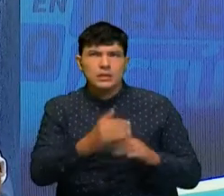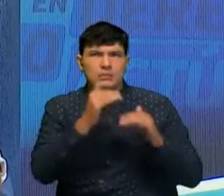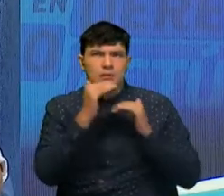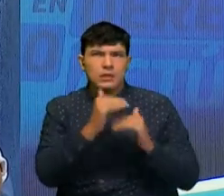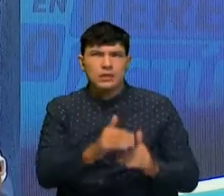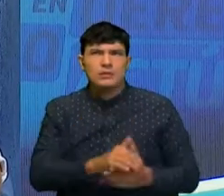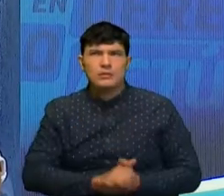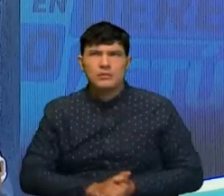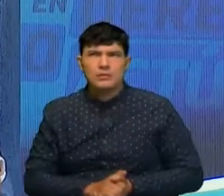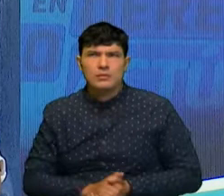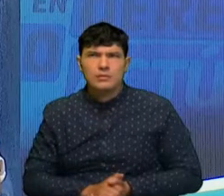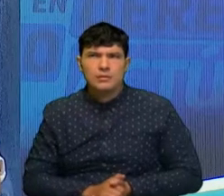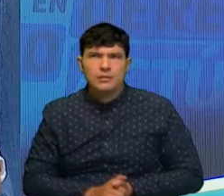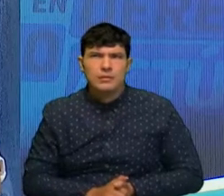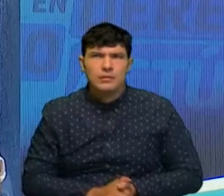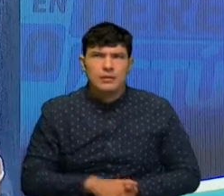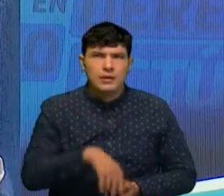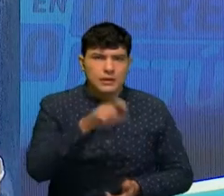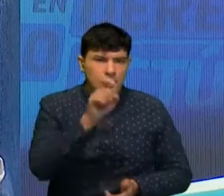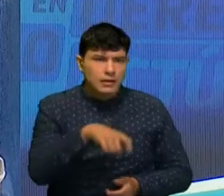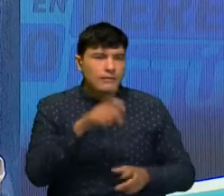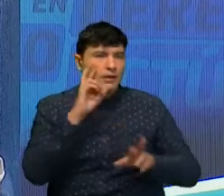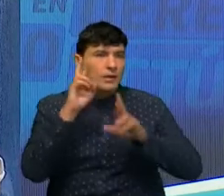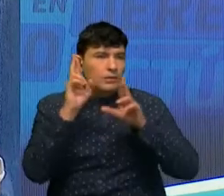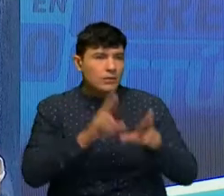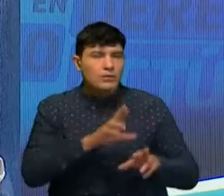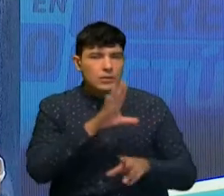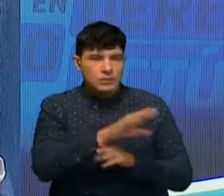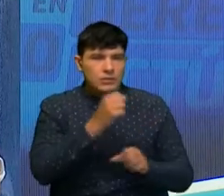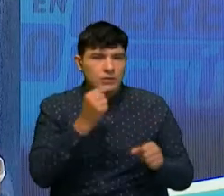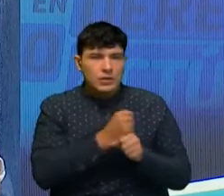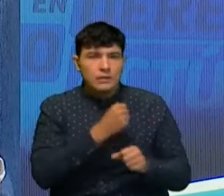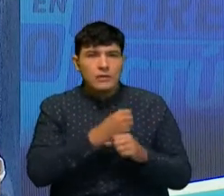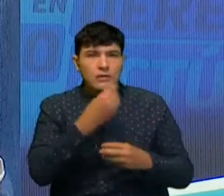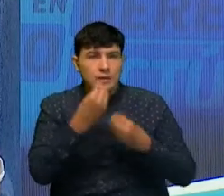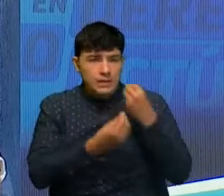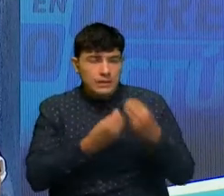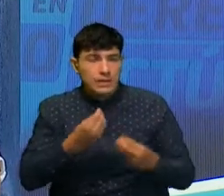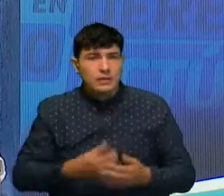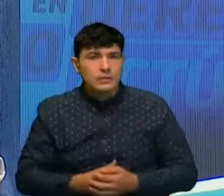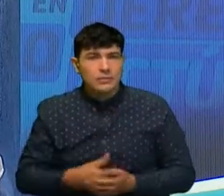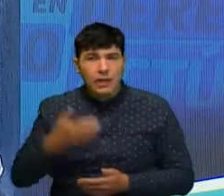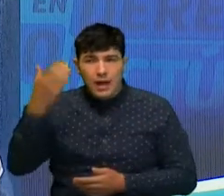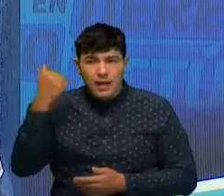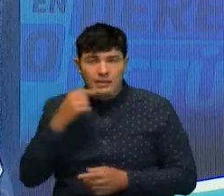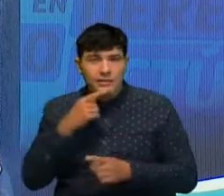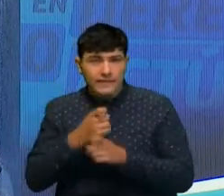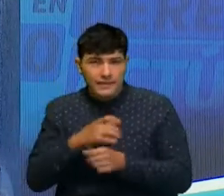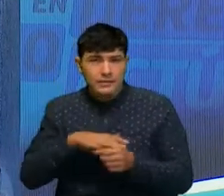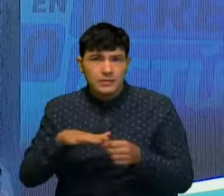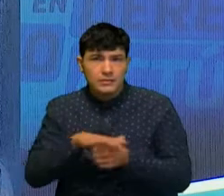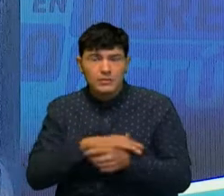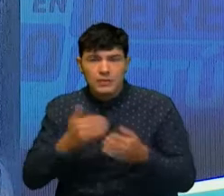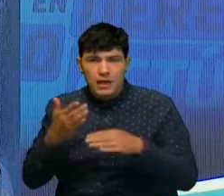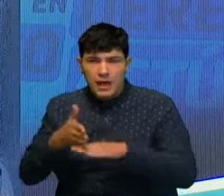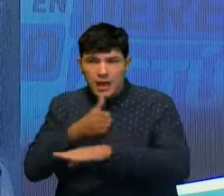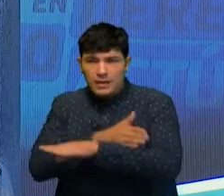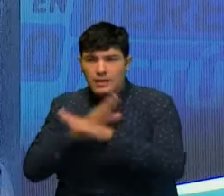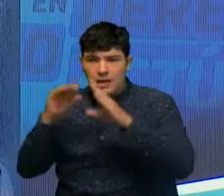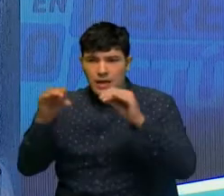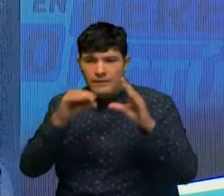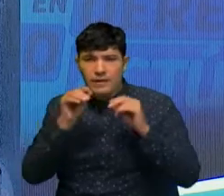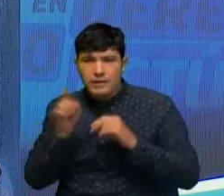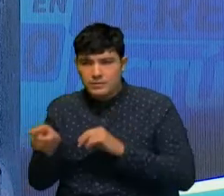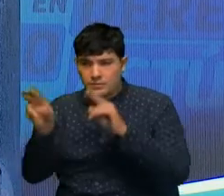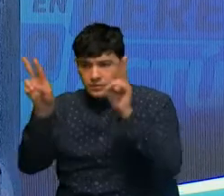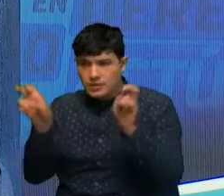poquito, hay que reconocer la labor que se realizó. Difícil situación. Antes de abordar el tema de don Rubén, tenemos